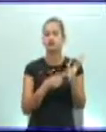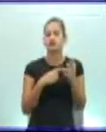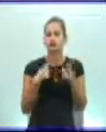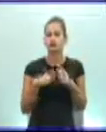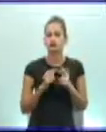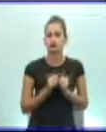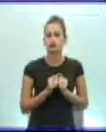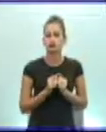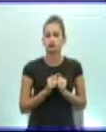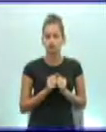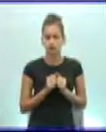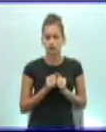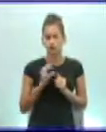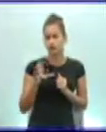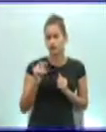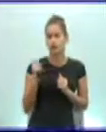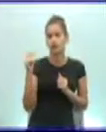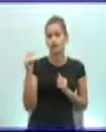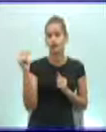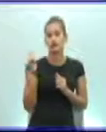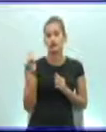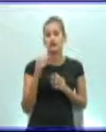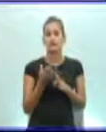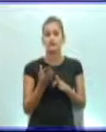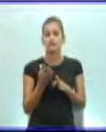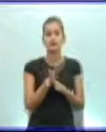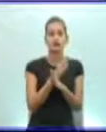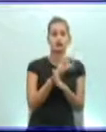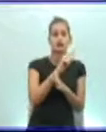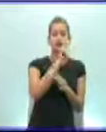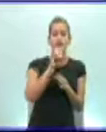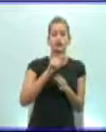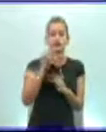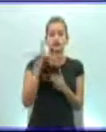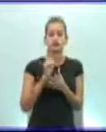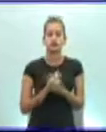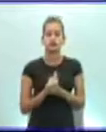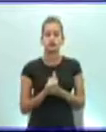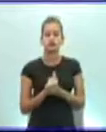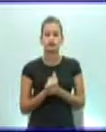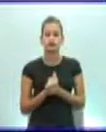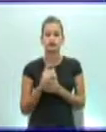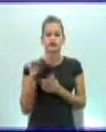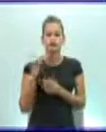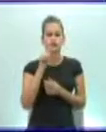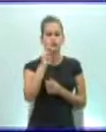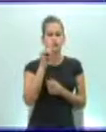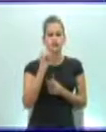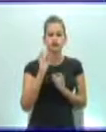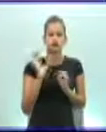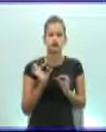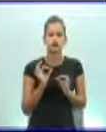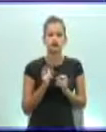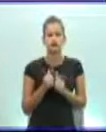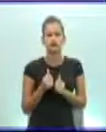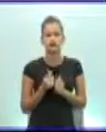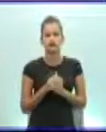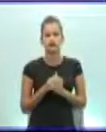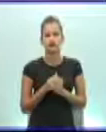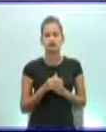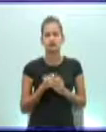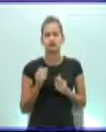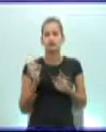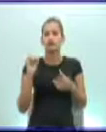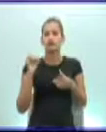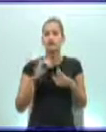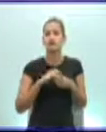en que este menos va fuera de la raíz porque si no, por supuesto que esta raíz no está definida, ¿no? ¿Está claro? Estamos hablando de que dentro de ese conjunto